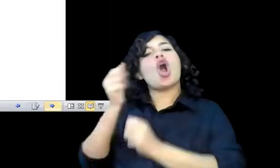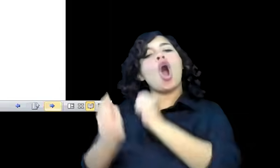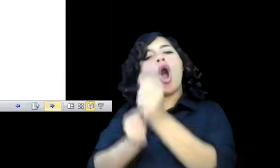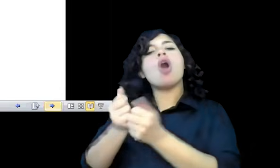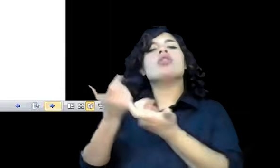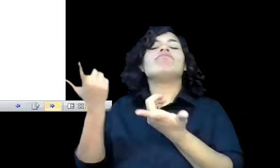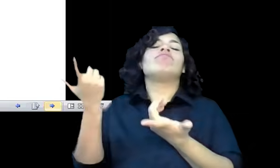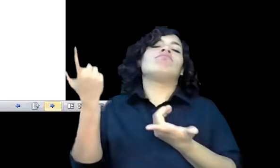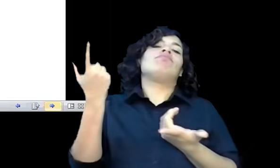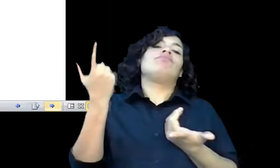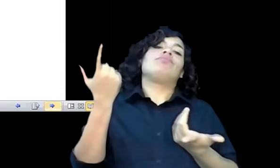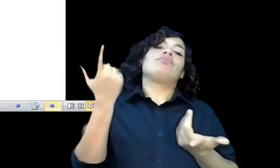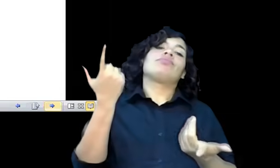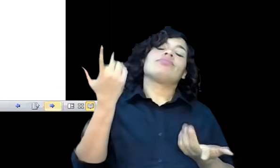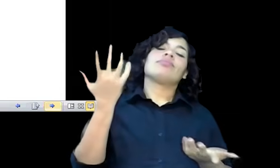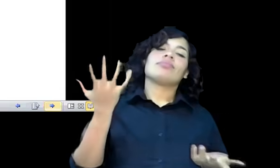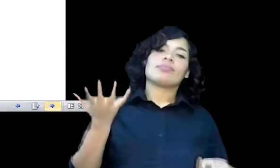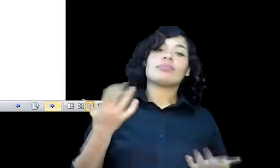cuando